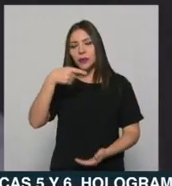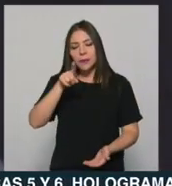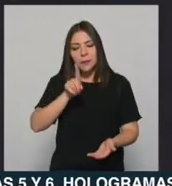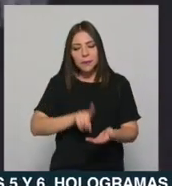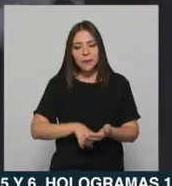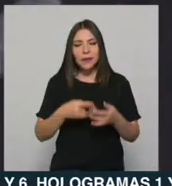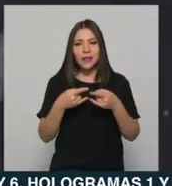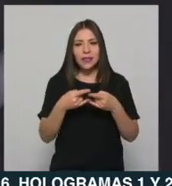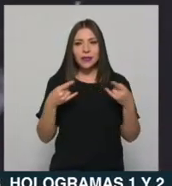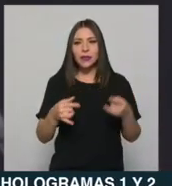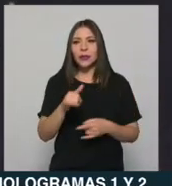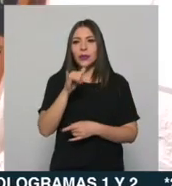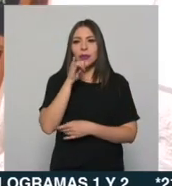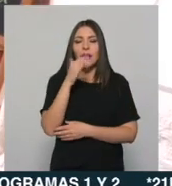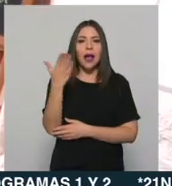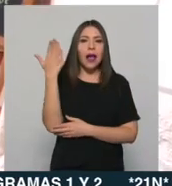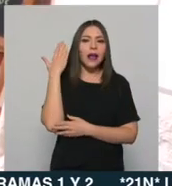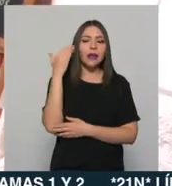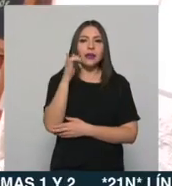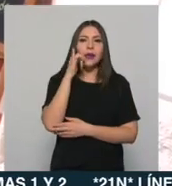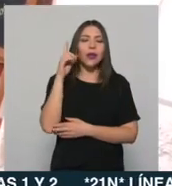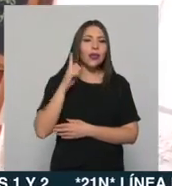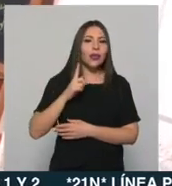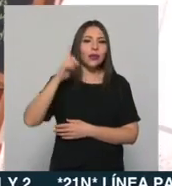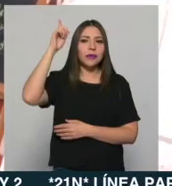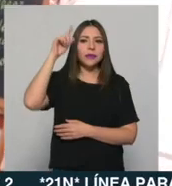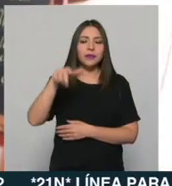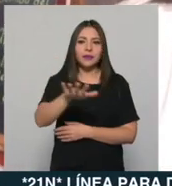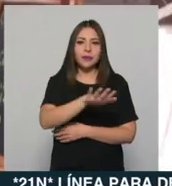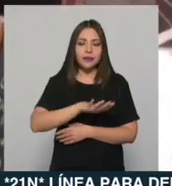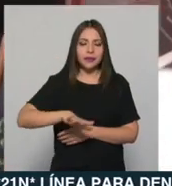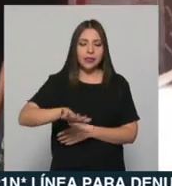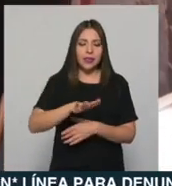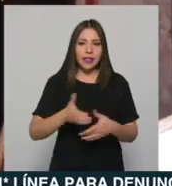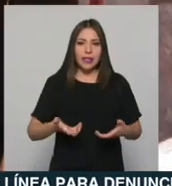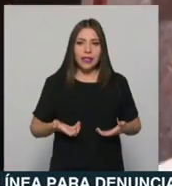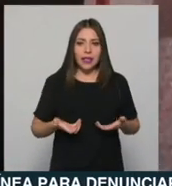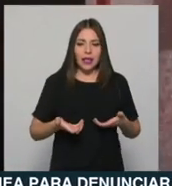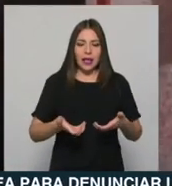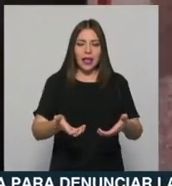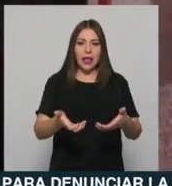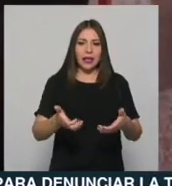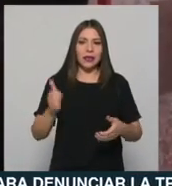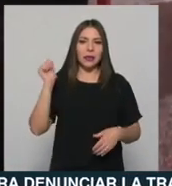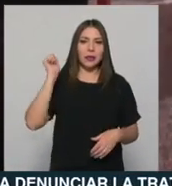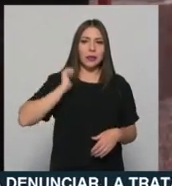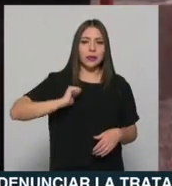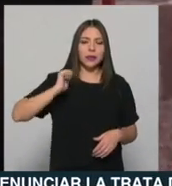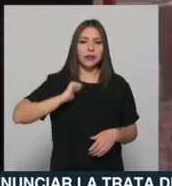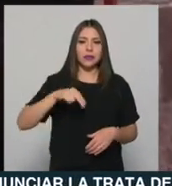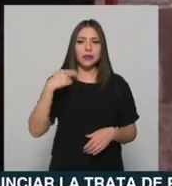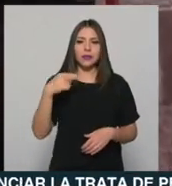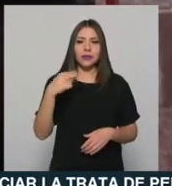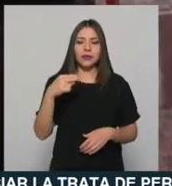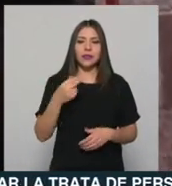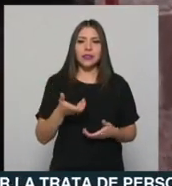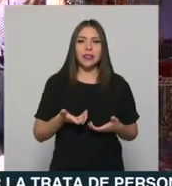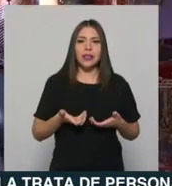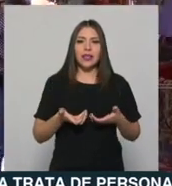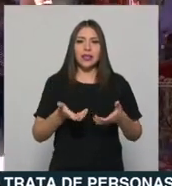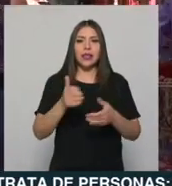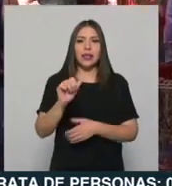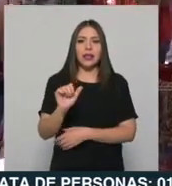bebida de los dioses. Se ubica en la calle más antigua del continente americano, en su tramo conocido como Avenida